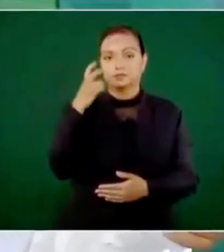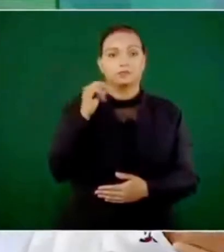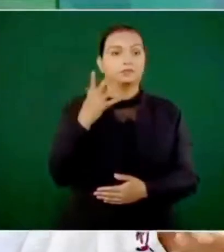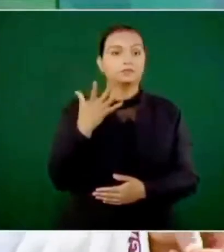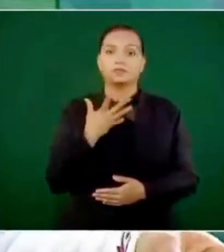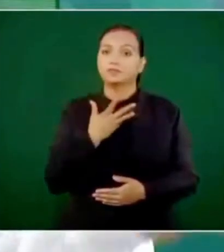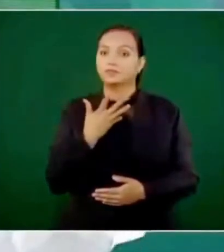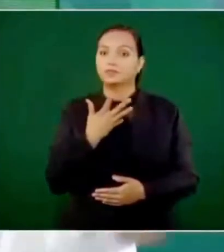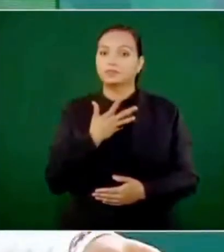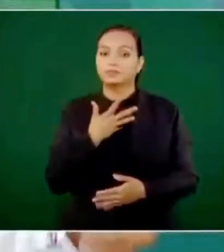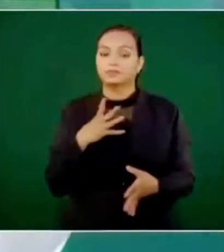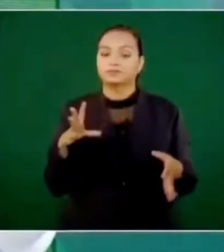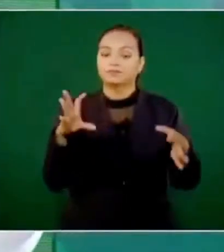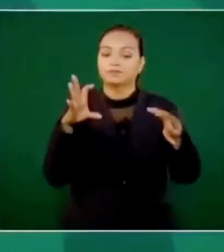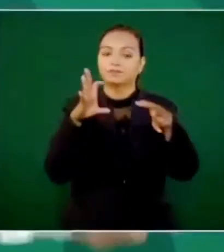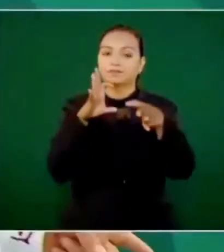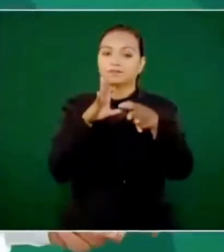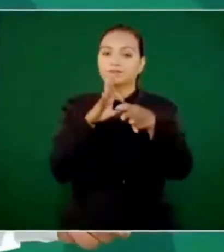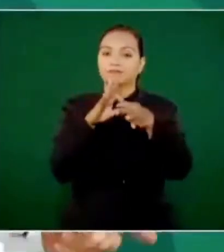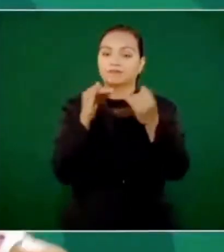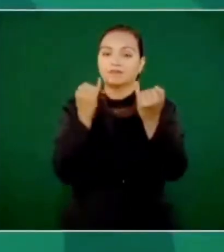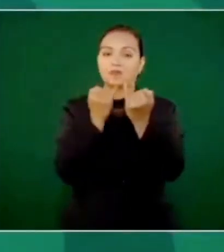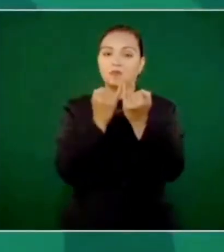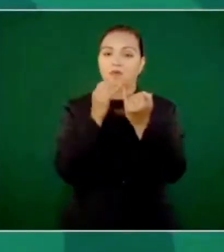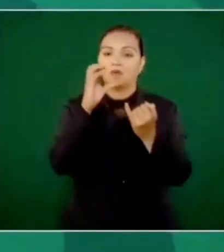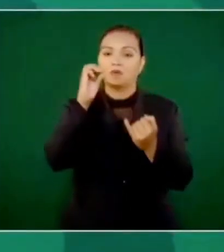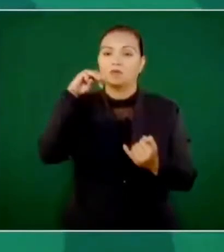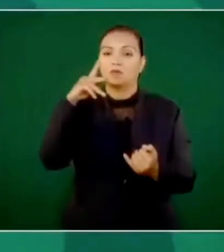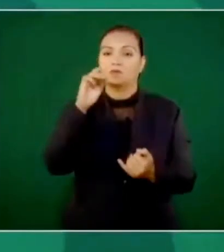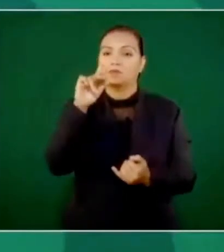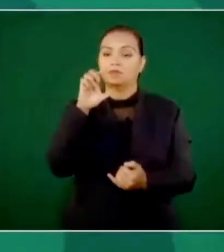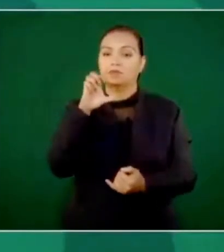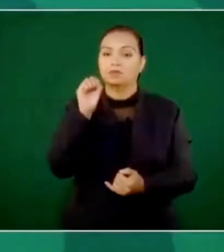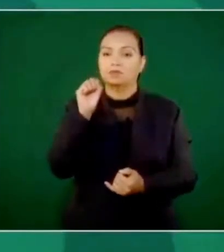tiene relaciones de complicidad